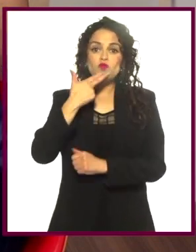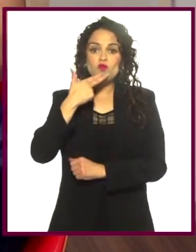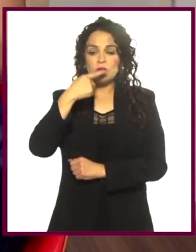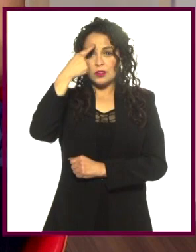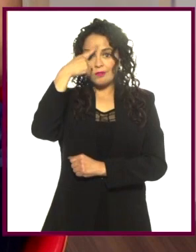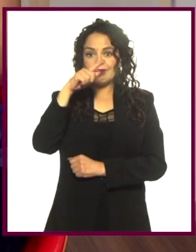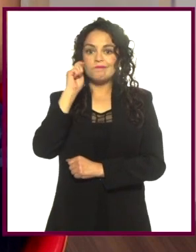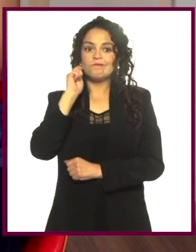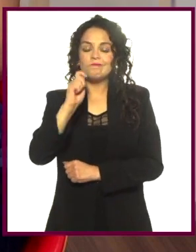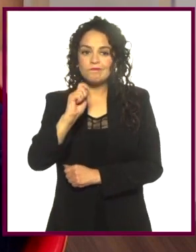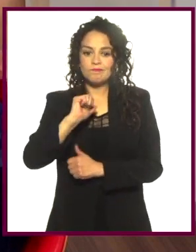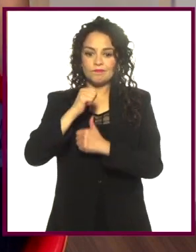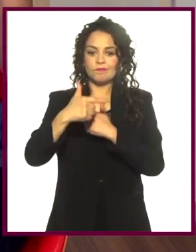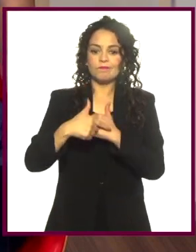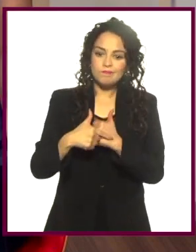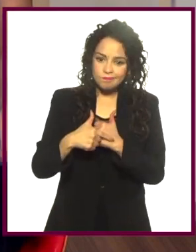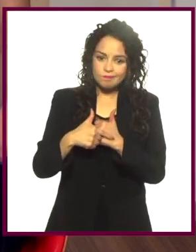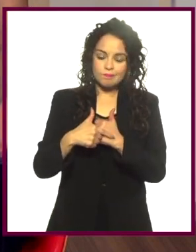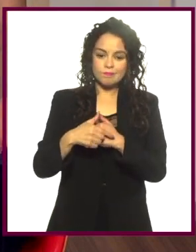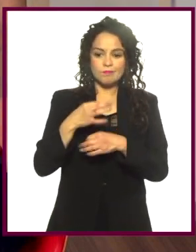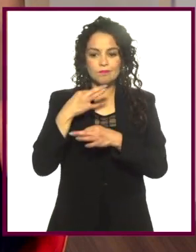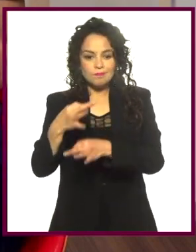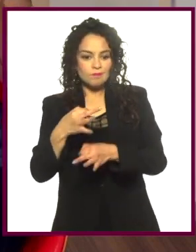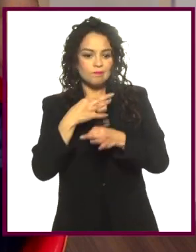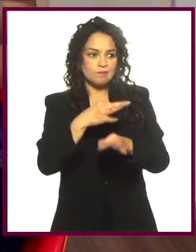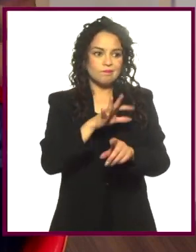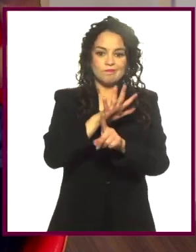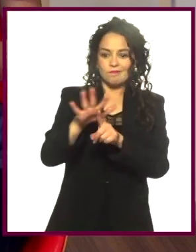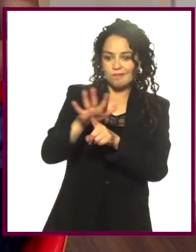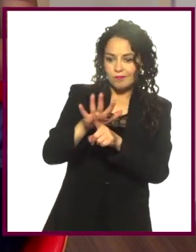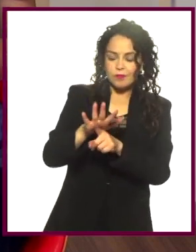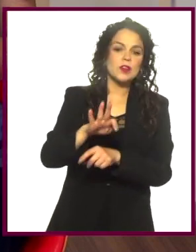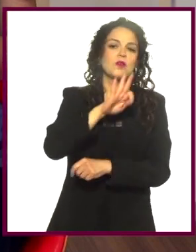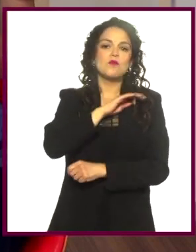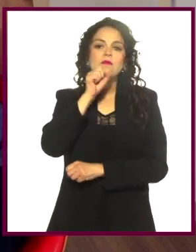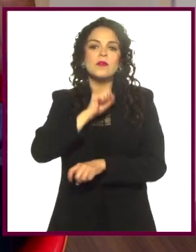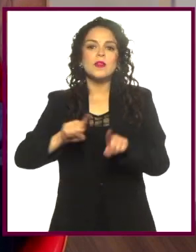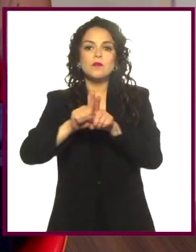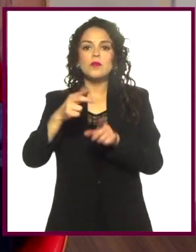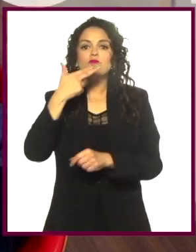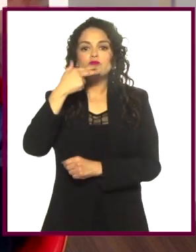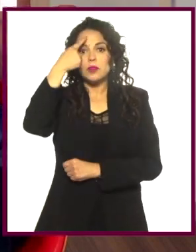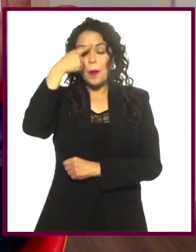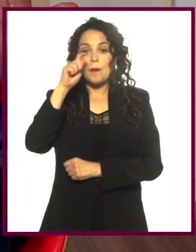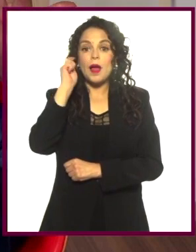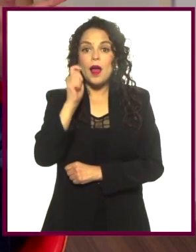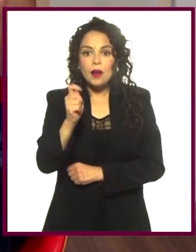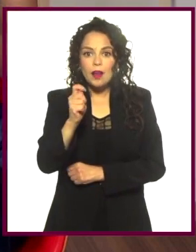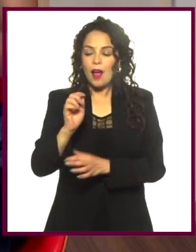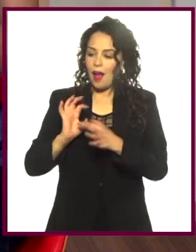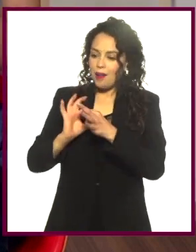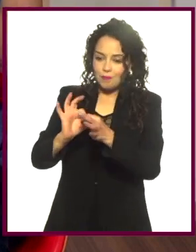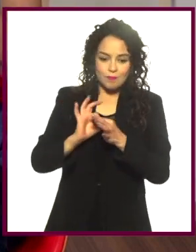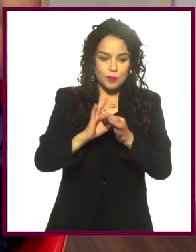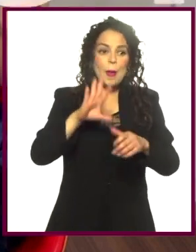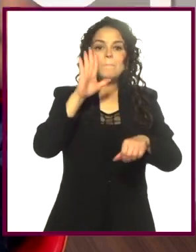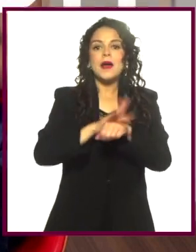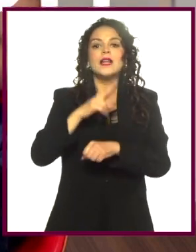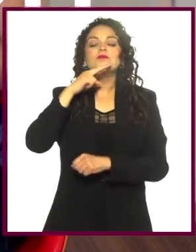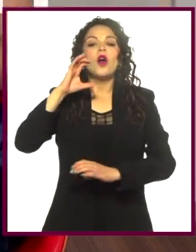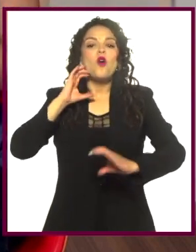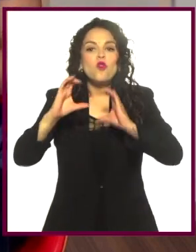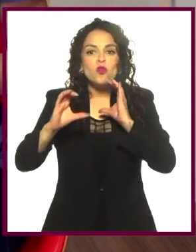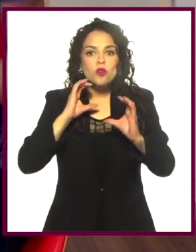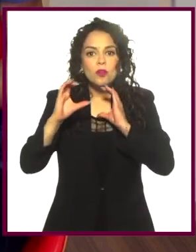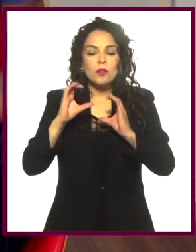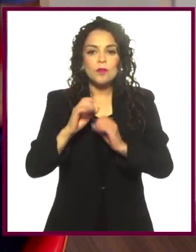ciertas intenciones, digamos cuestionables, también podría servir para ayudar a mejorar nuestra interacción, mejorar nuestra